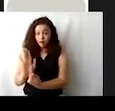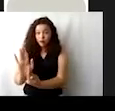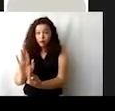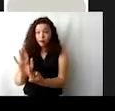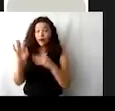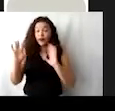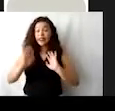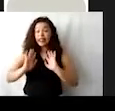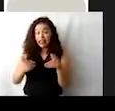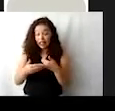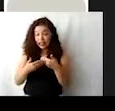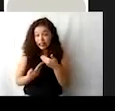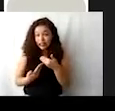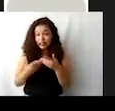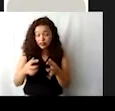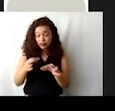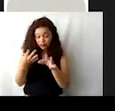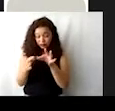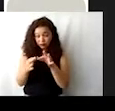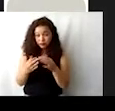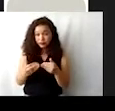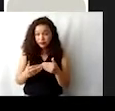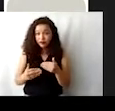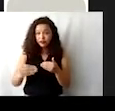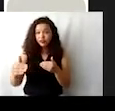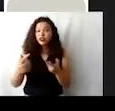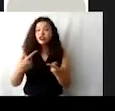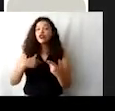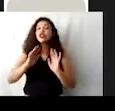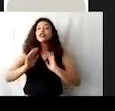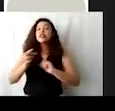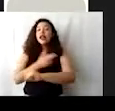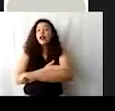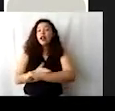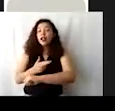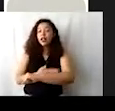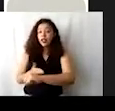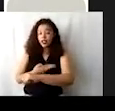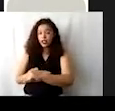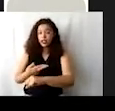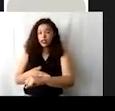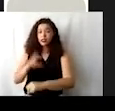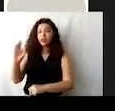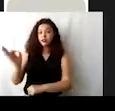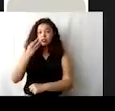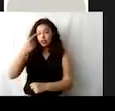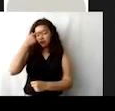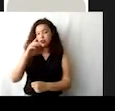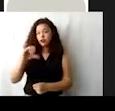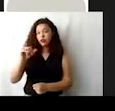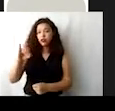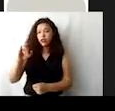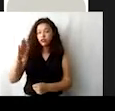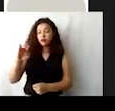yo ya tendría que hacer mi registro federal de contribuyentes y señalar mi